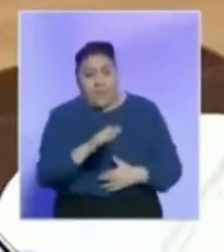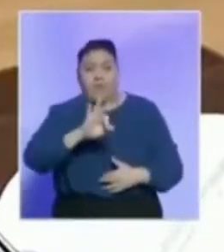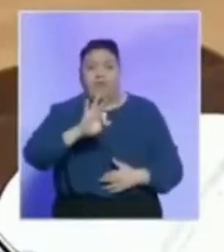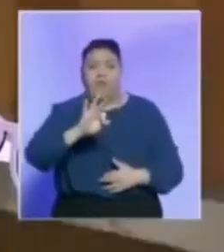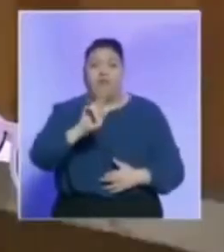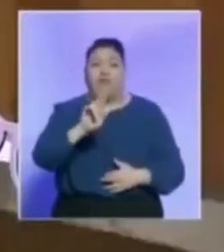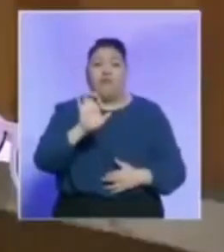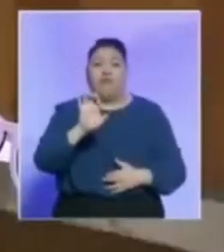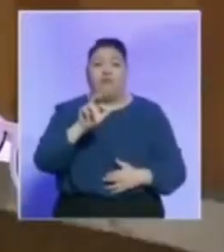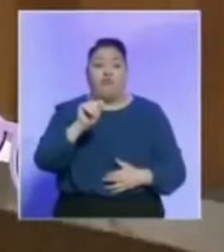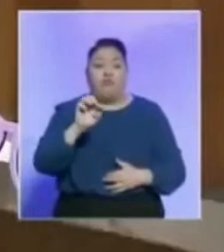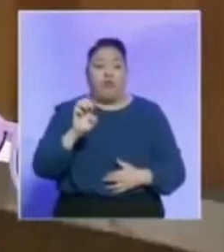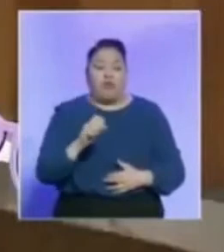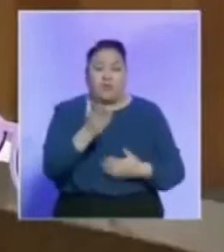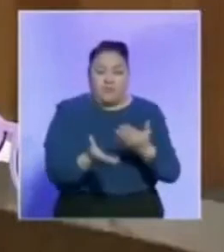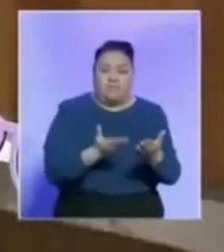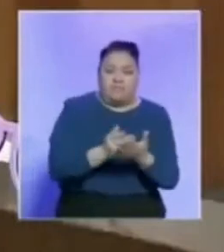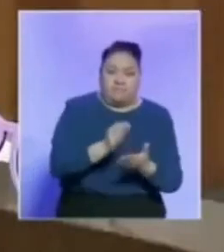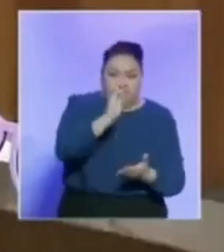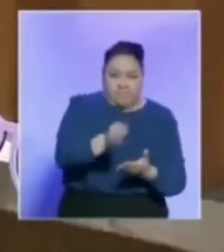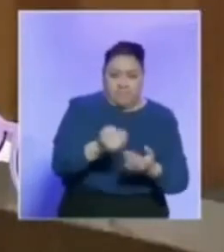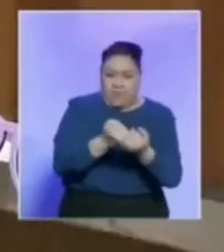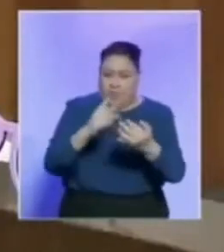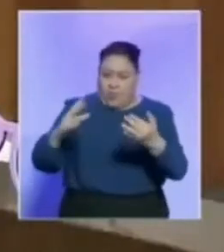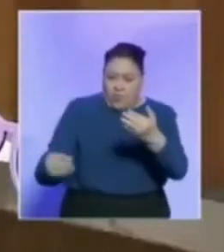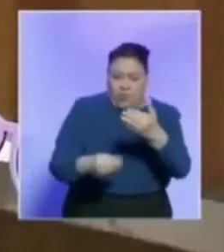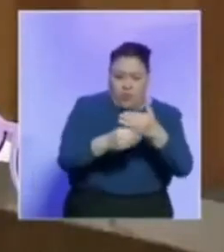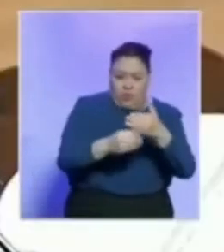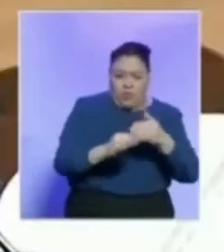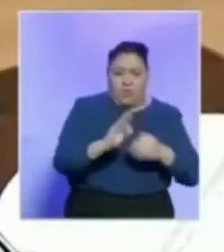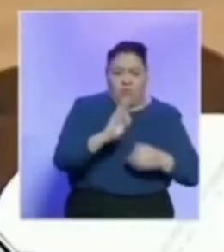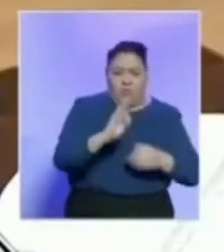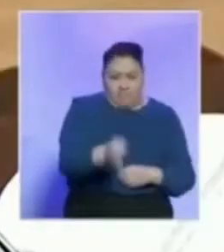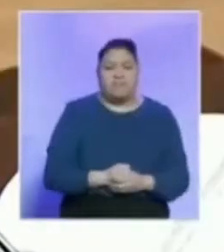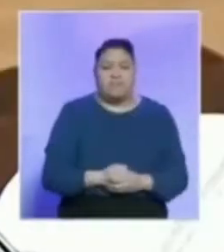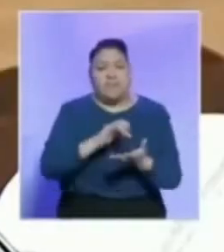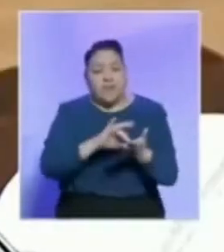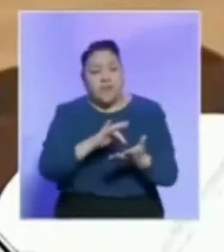López Obrador, lo intentaron parar de la manera que fuera,